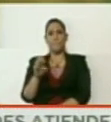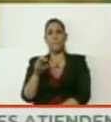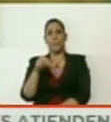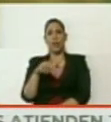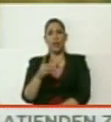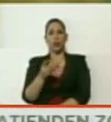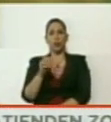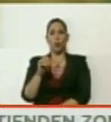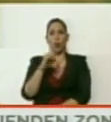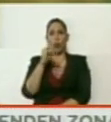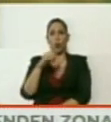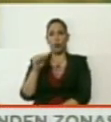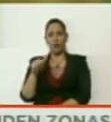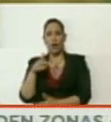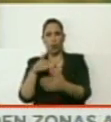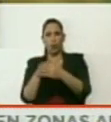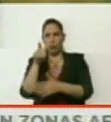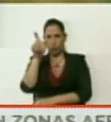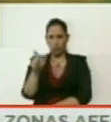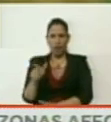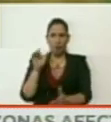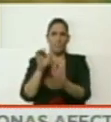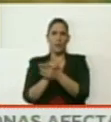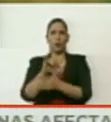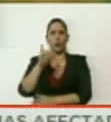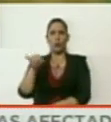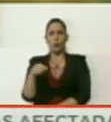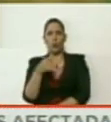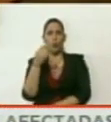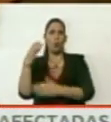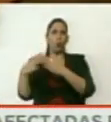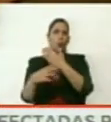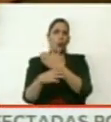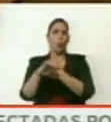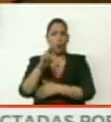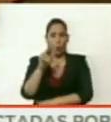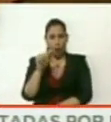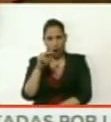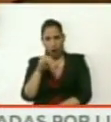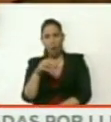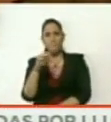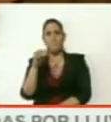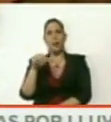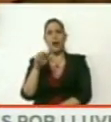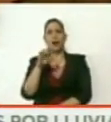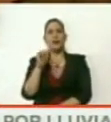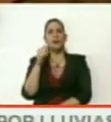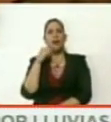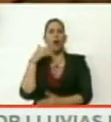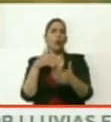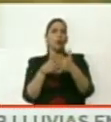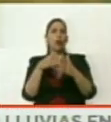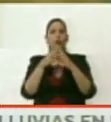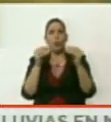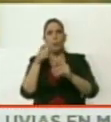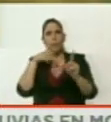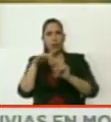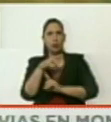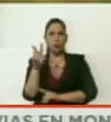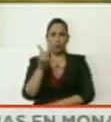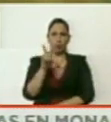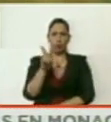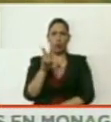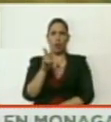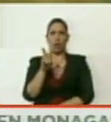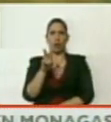es contra usted, compañero Juan, María. Esto es contra todos los venezolanos y las venezolanas y